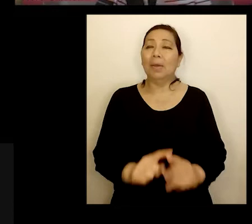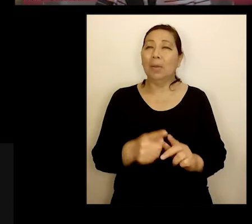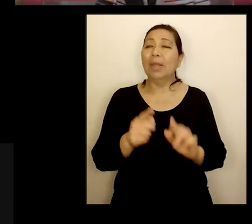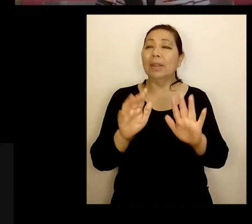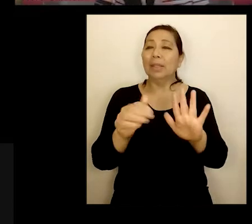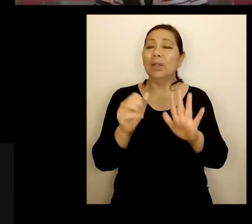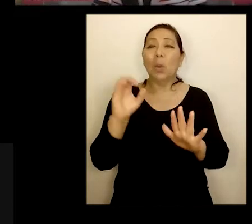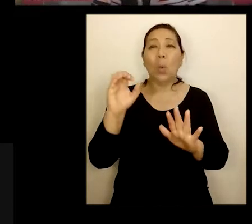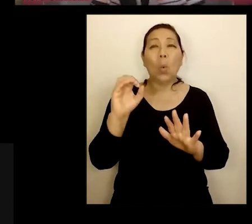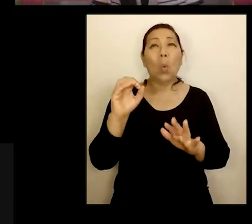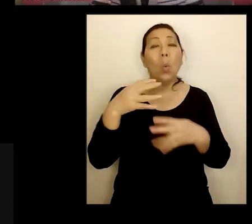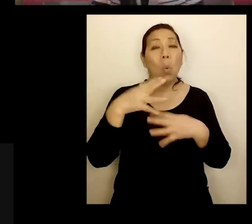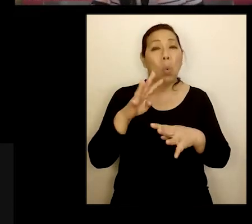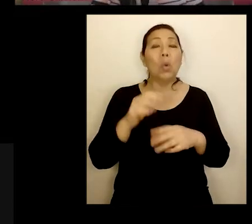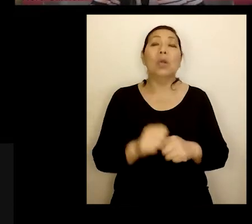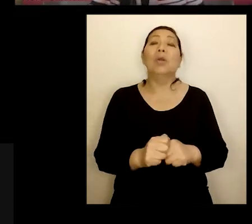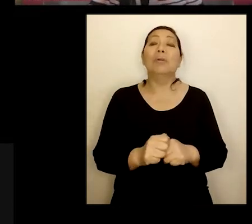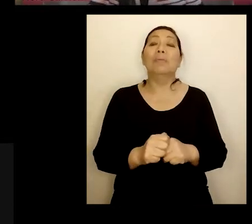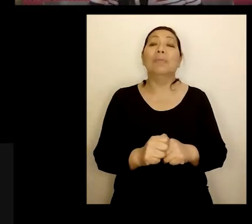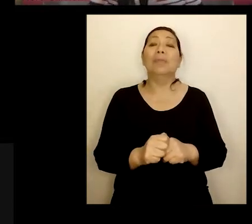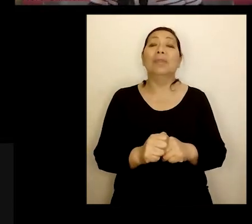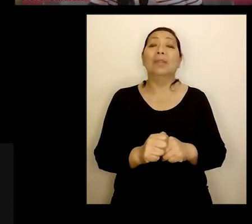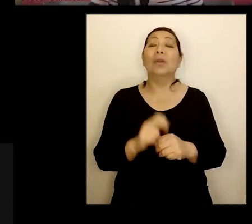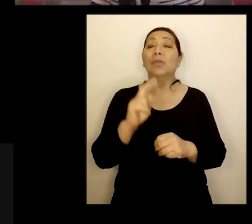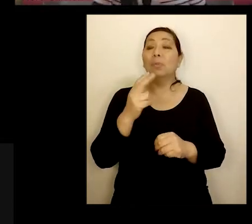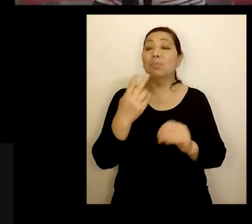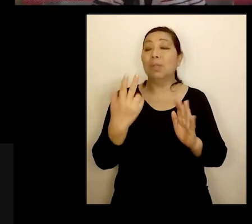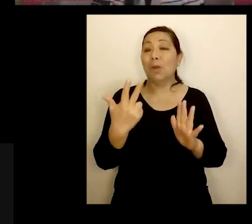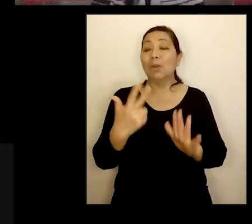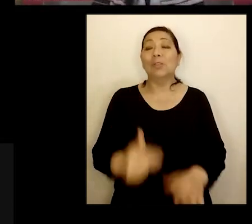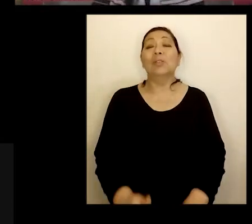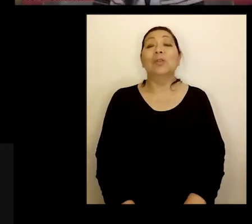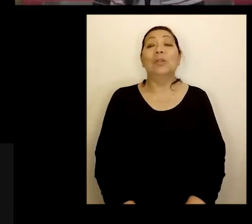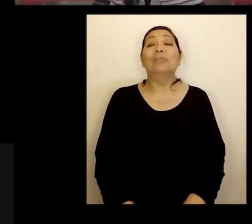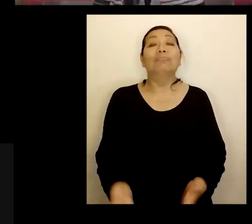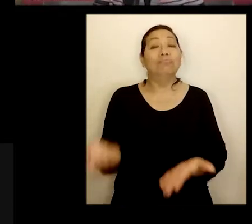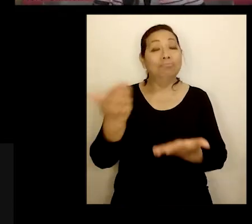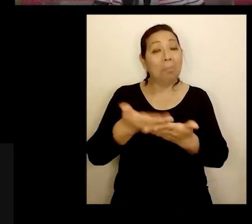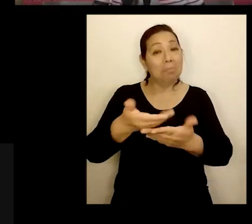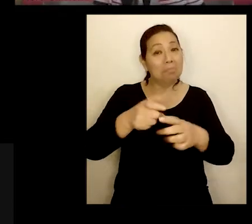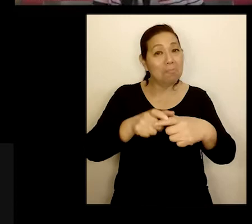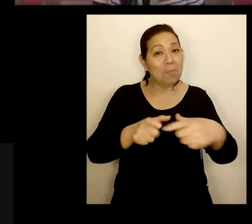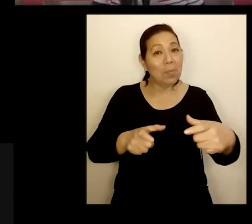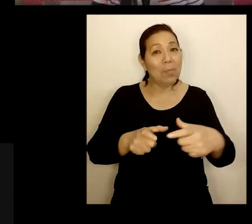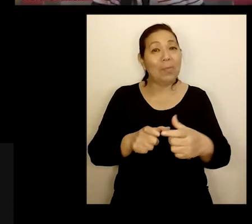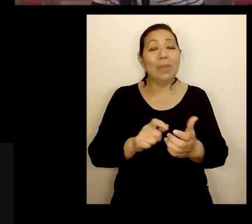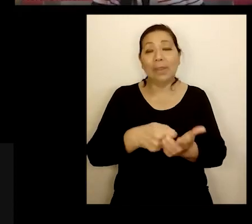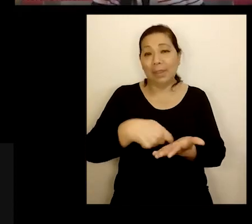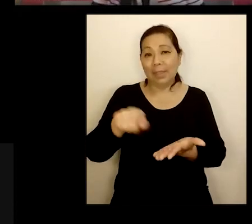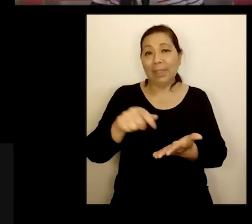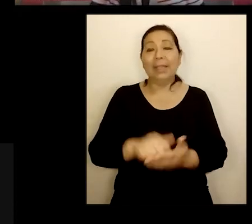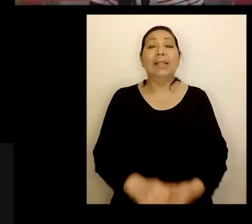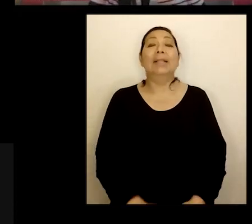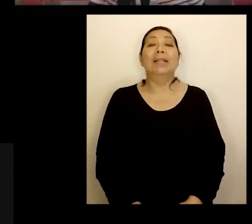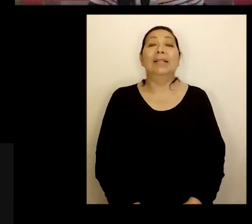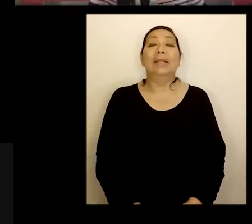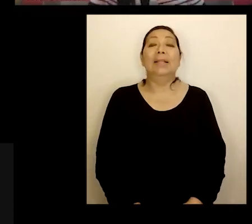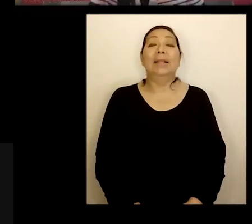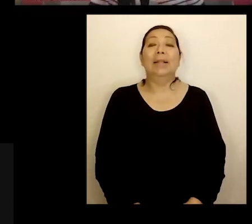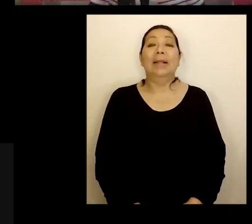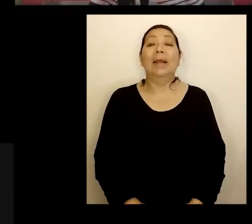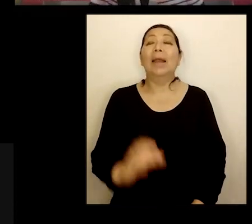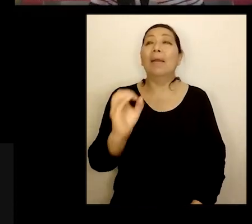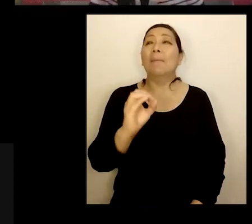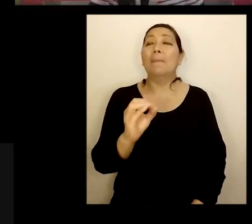del 16 de julio del 2007 al 31 de enero del 2008 se le entregó boletas de Cervosa Cargo, de